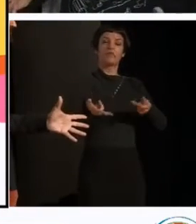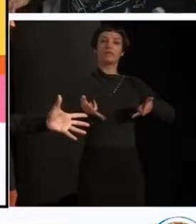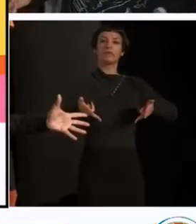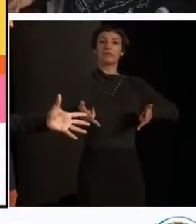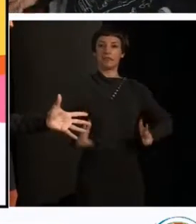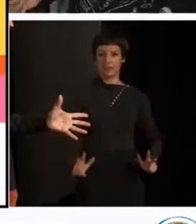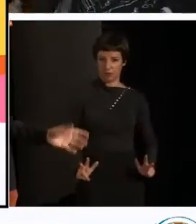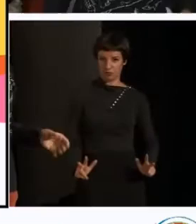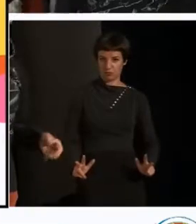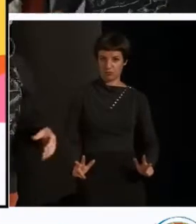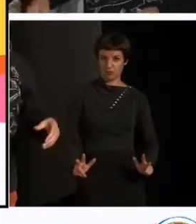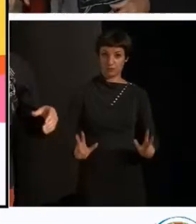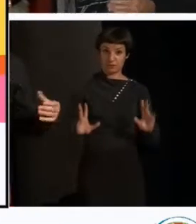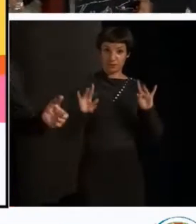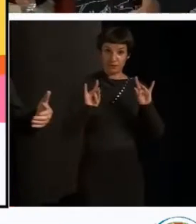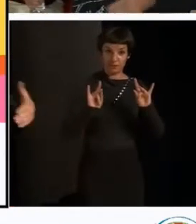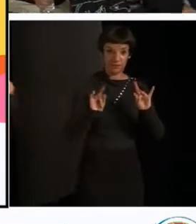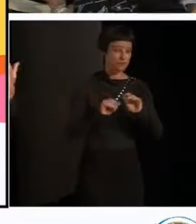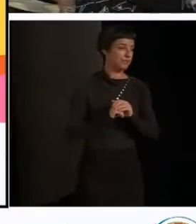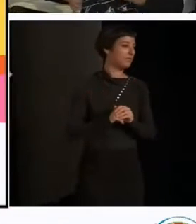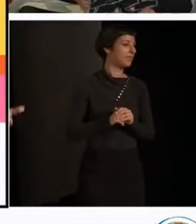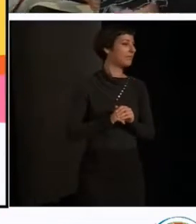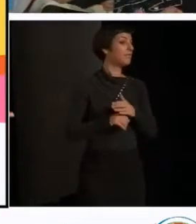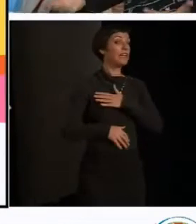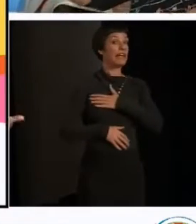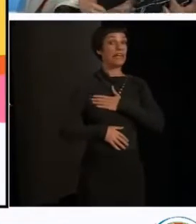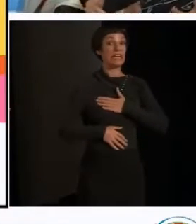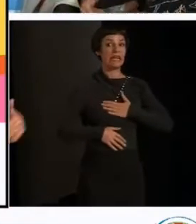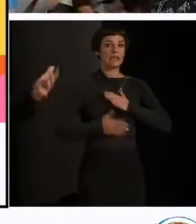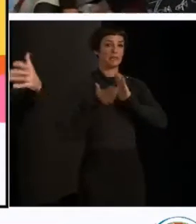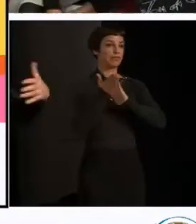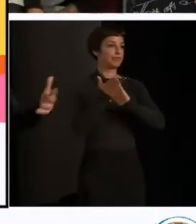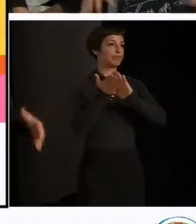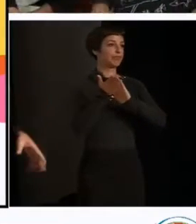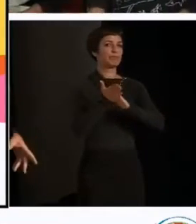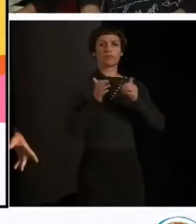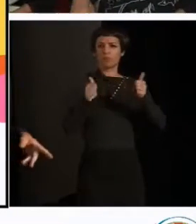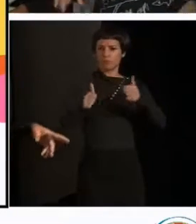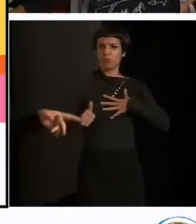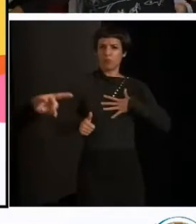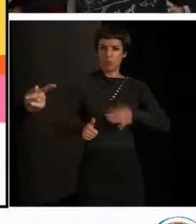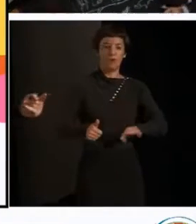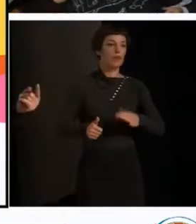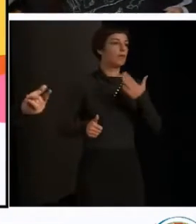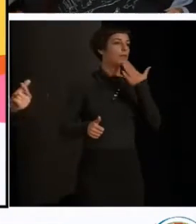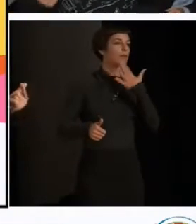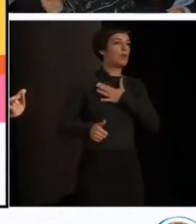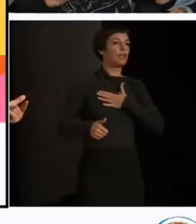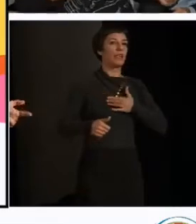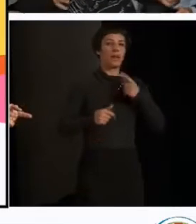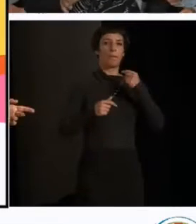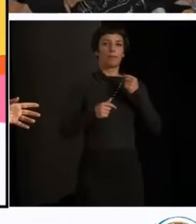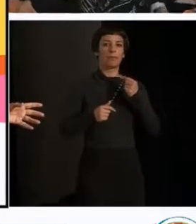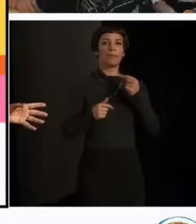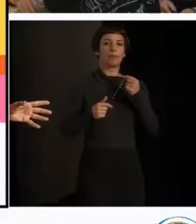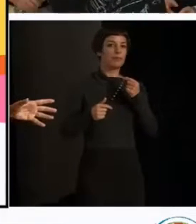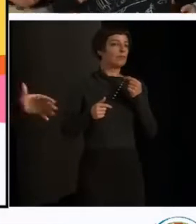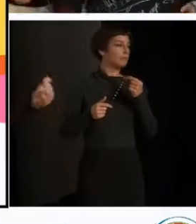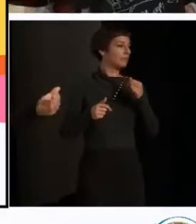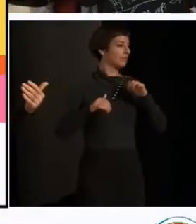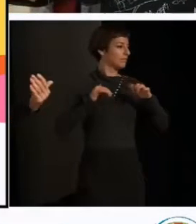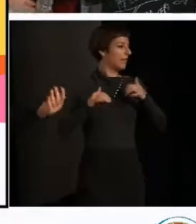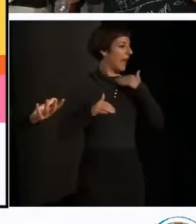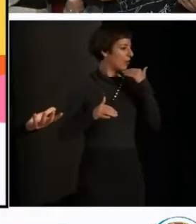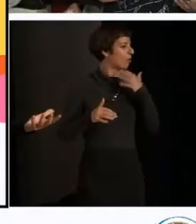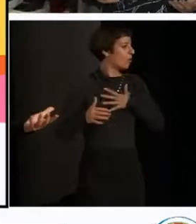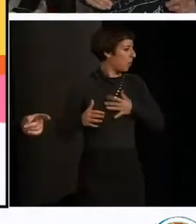sentados, ¿sí? Y quien quiera hacer un ritmo con las manos, lo puede hacer con las manos. Quien lo quiera hacer con la boca,